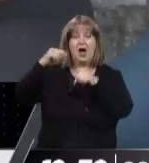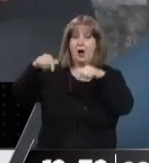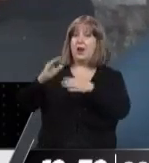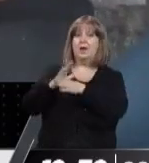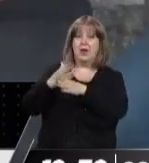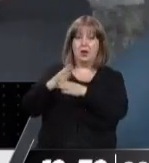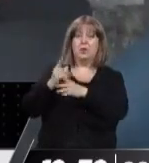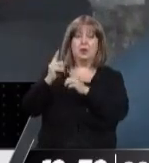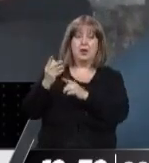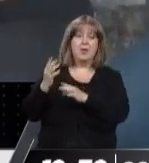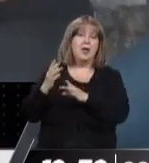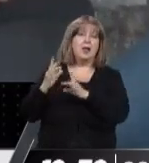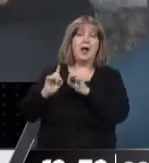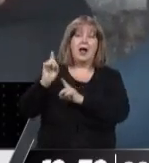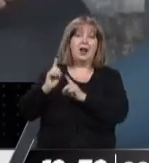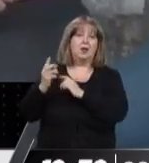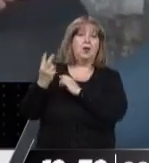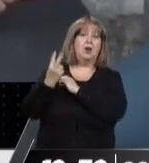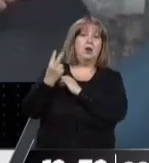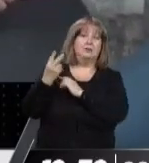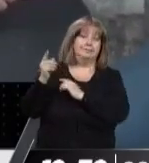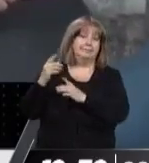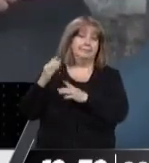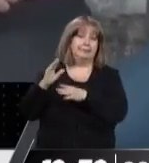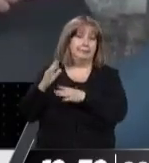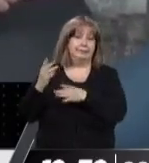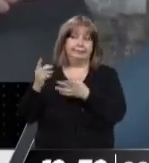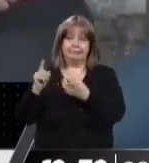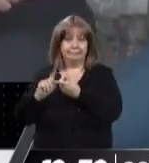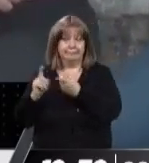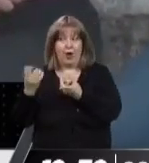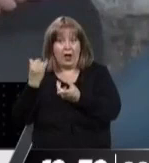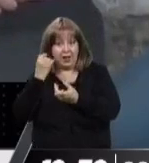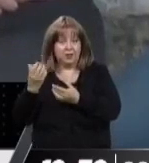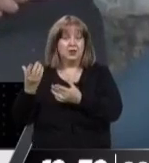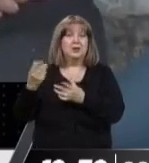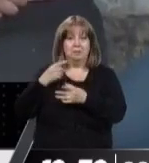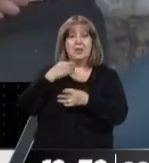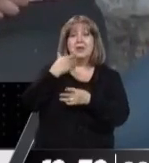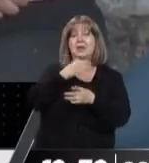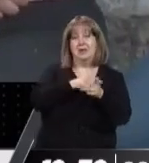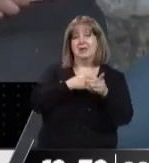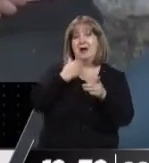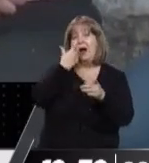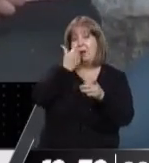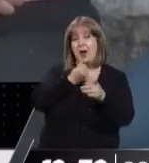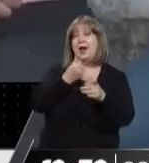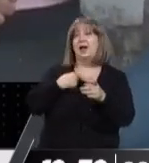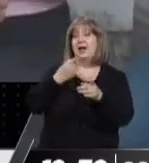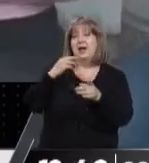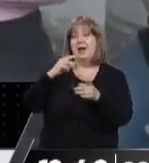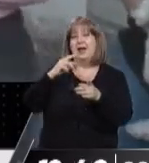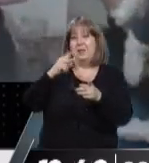le ha hablado. O sea que a todos los cuida. Sí, por igual. No, es que es maravilloso, Juli. ¿Qué significa esta abuela para vos? ¡Villa